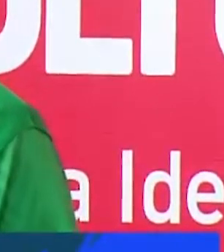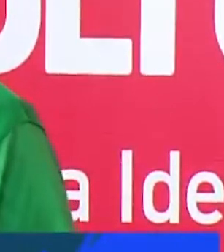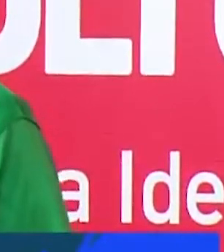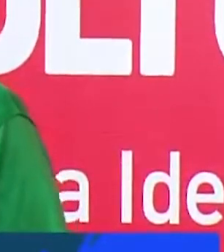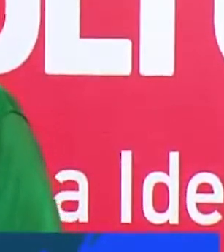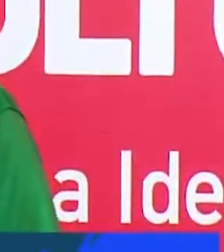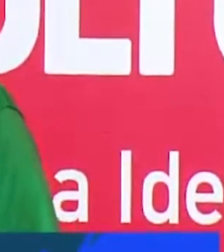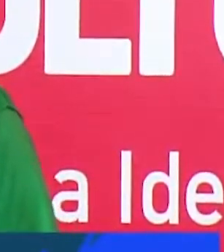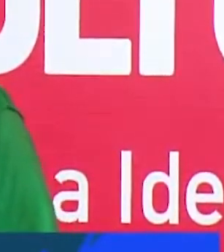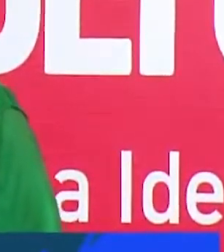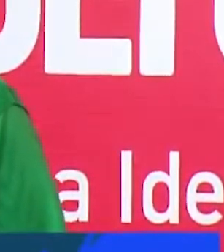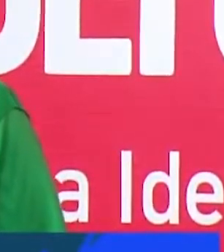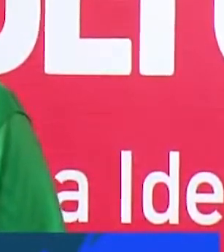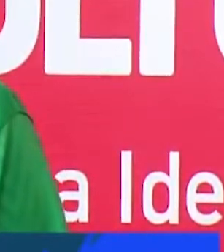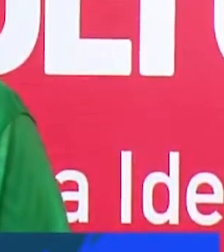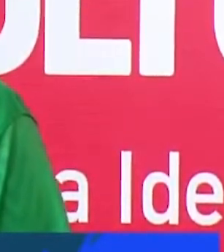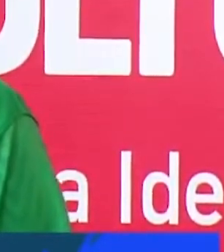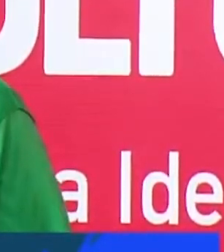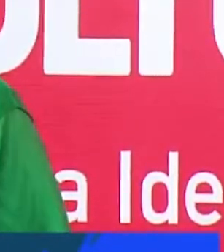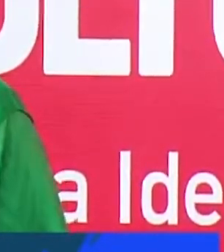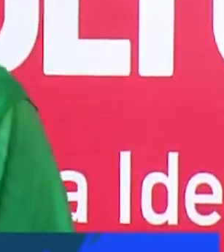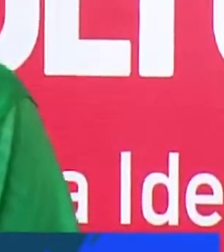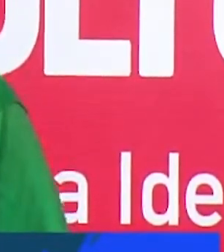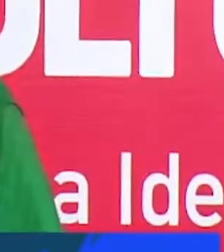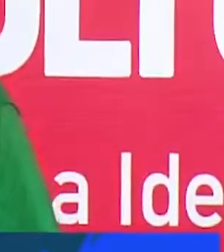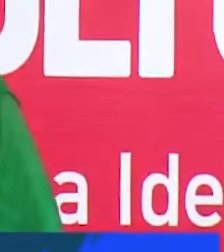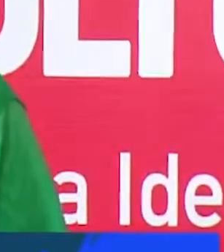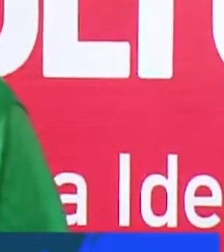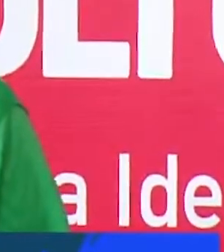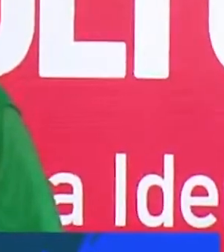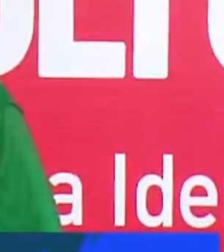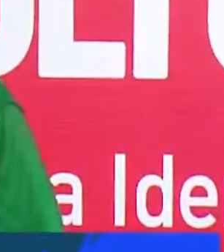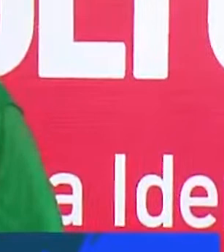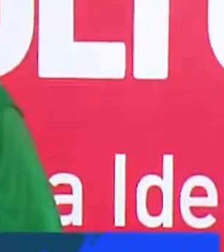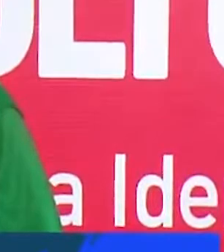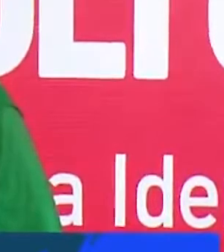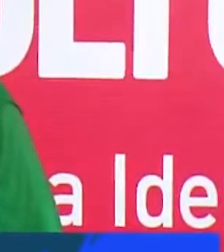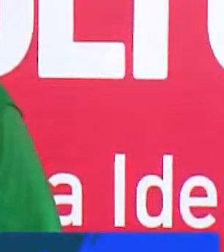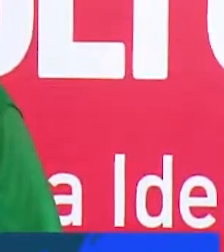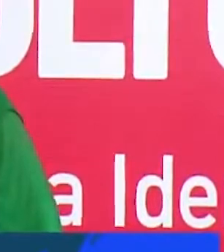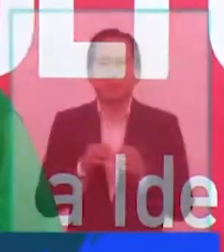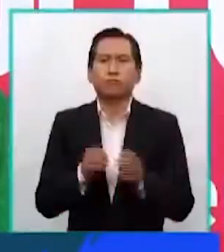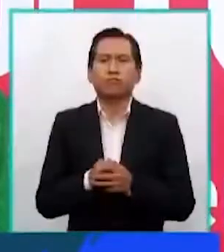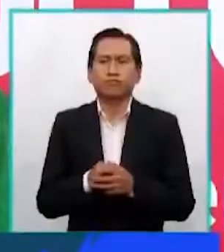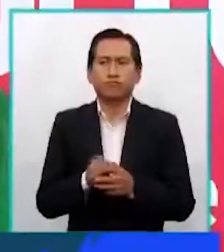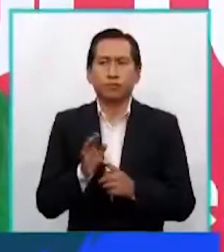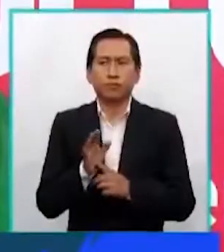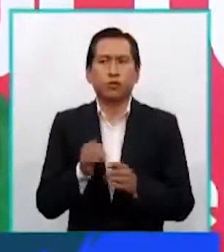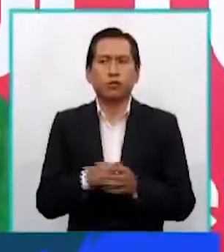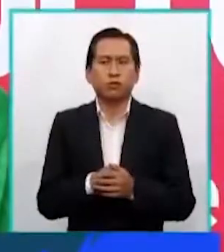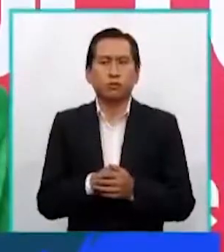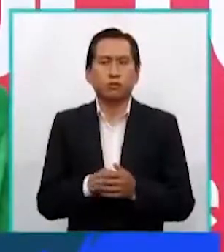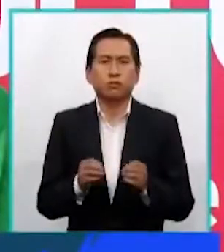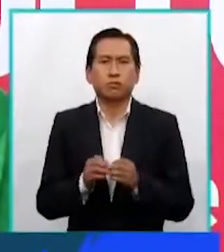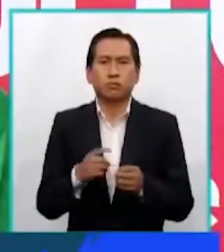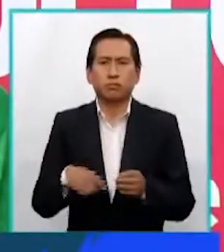unos 2 meses más o menos. Pero en toda esta carrera yo siempre he estado como que dándole énfasis